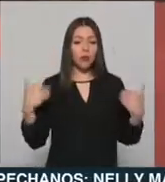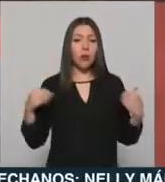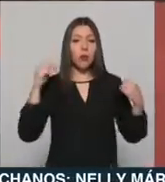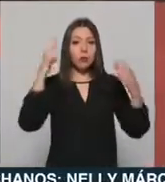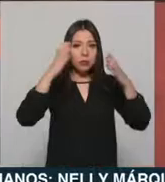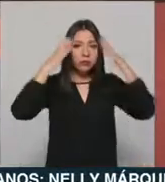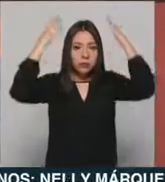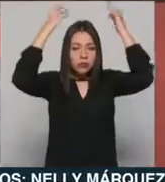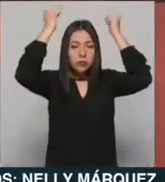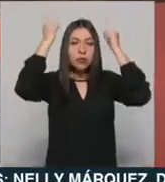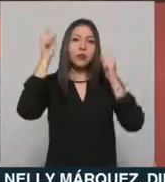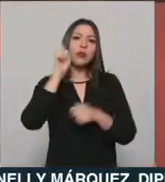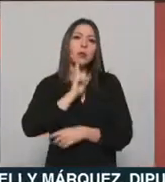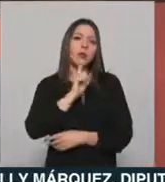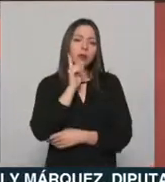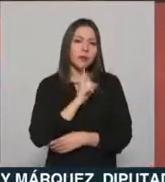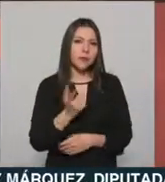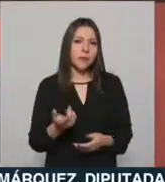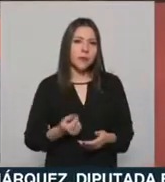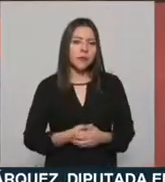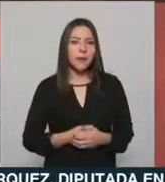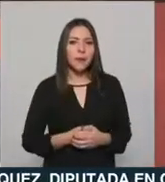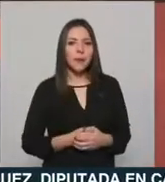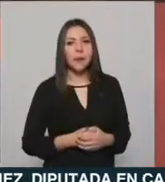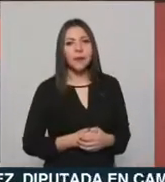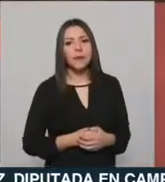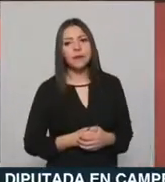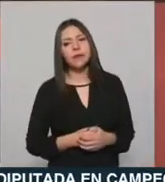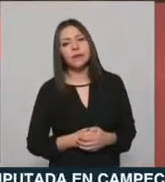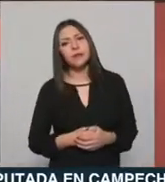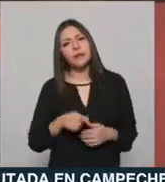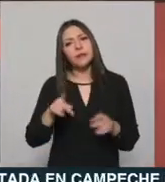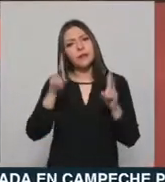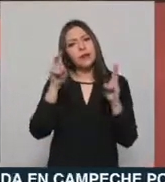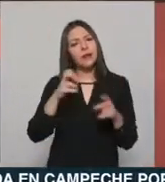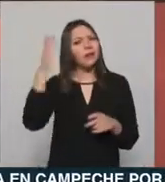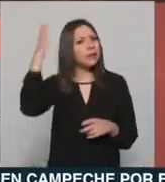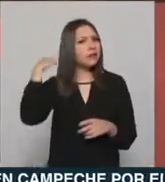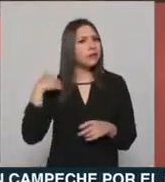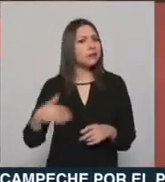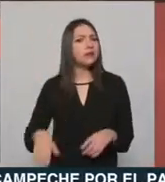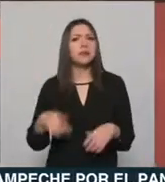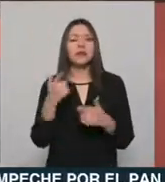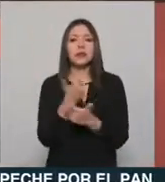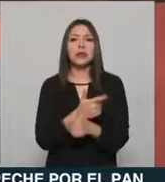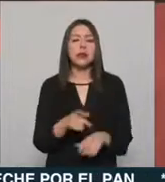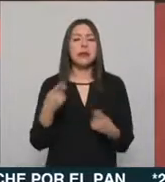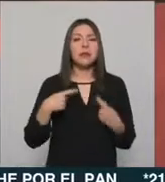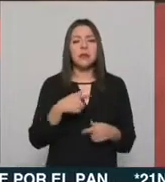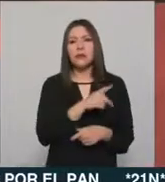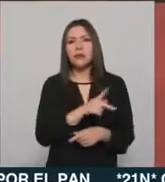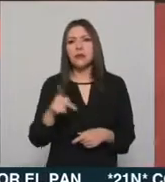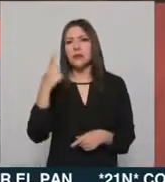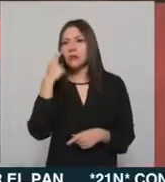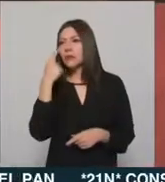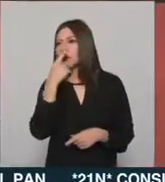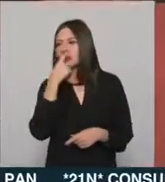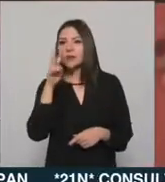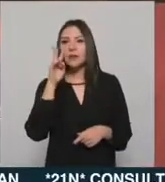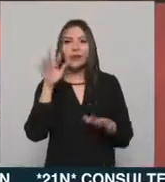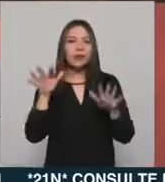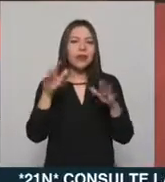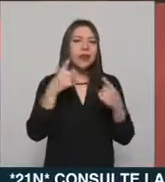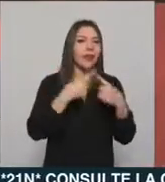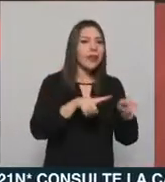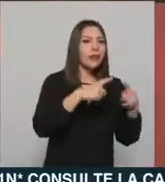niñas. Regresando brevemente al tema de la identidad, el cabello es una de las expresiones más rápidas que cualquier persona tenemos para diferenciarnos de mi hermano,